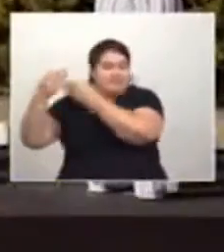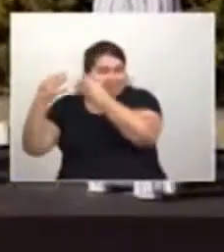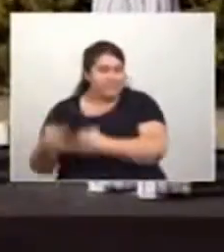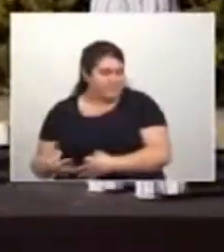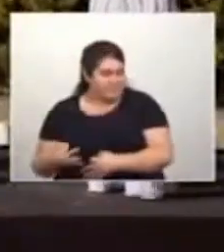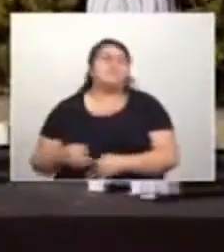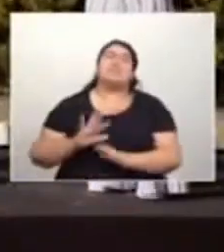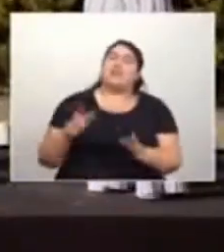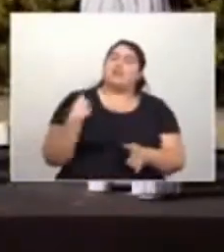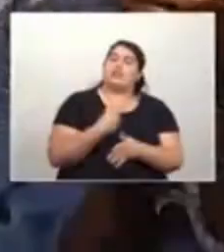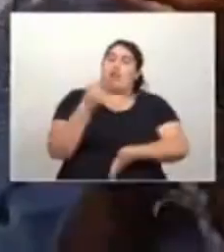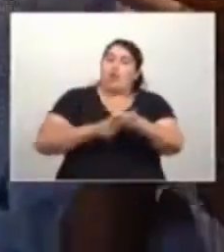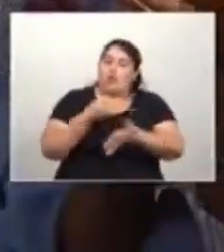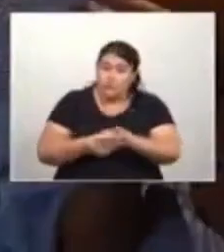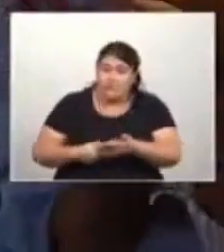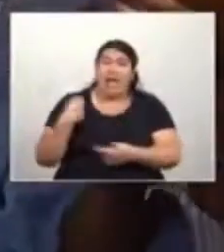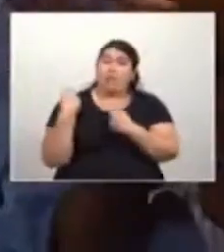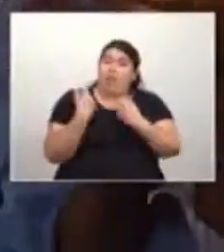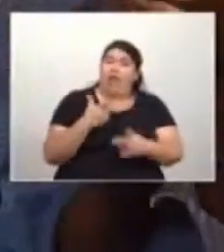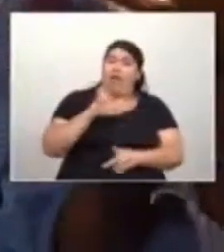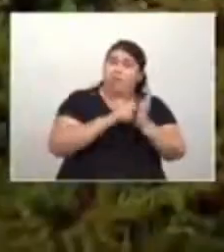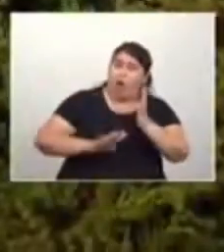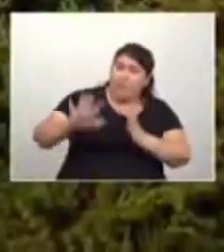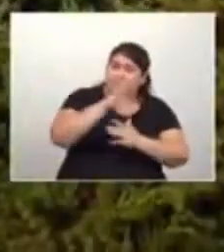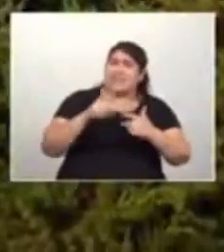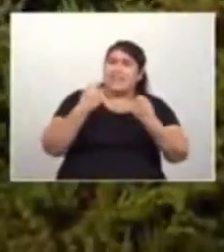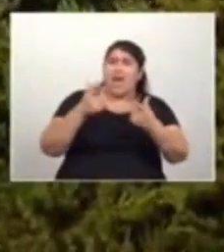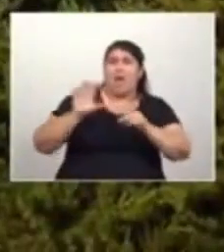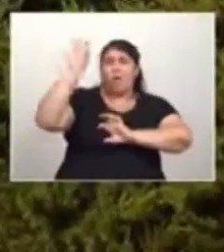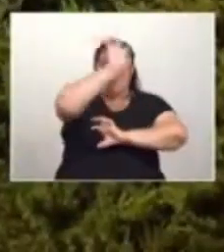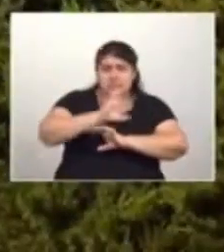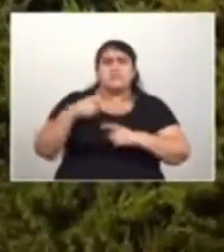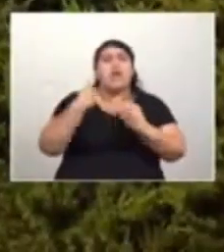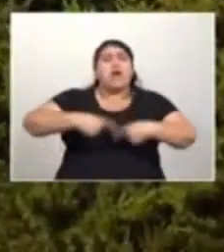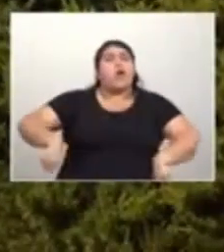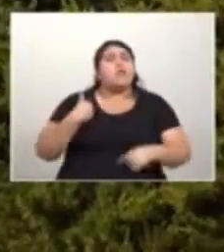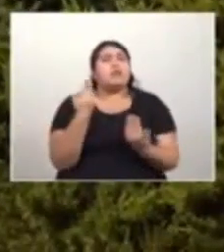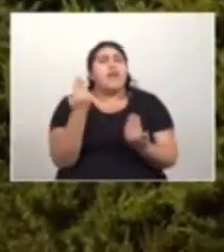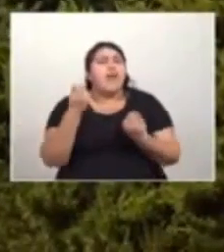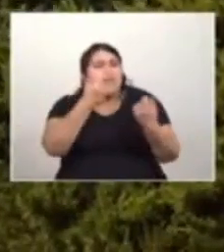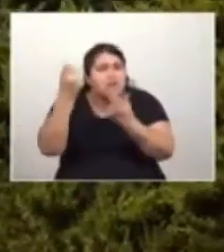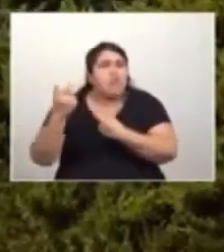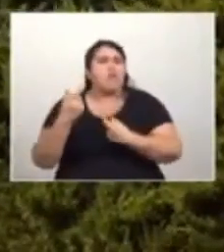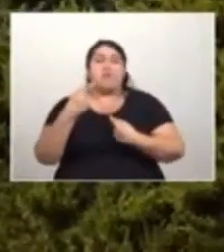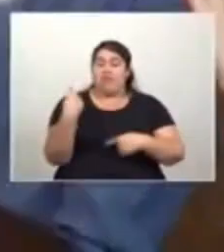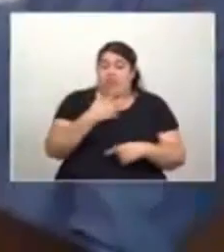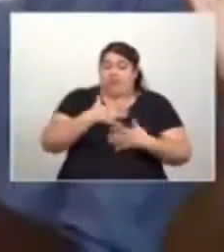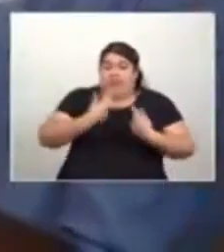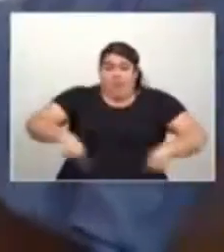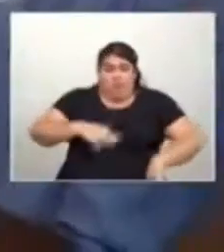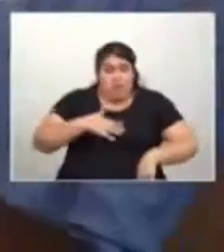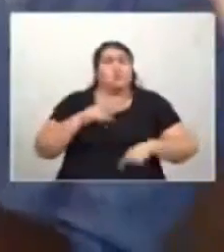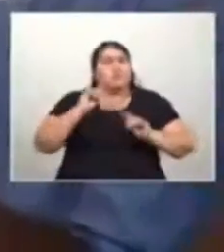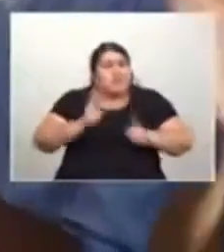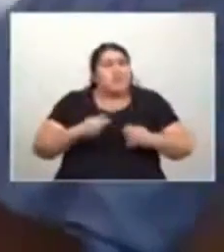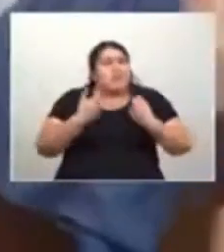luchando para que le devuelvan a nuestra provincia y a todas las provincias lo que les corresponde, lo que es nuestro y lo que va a